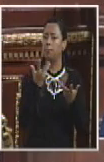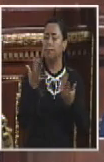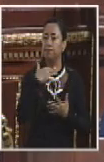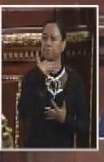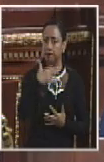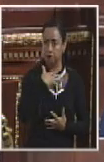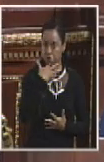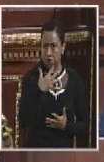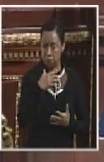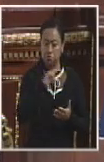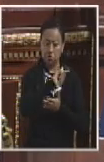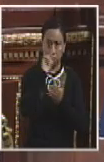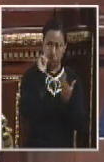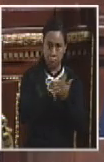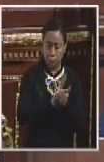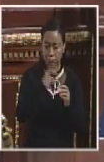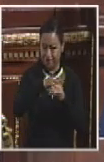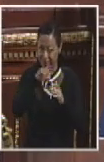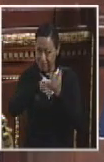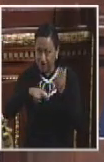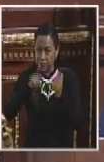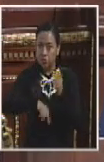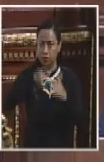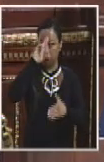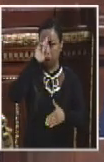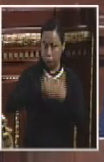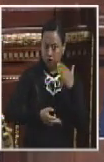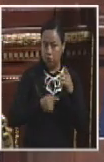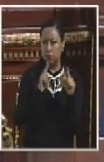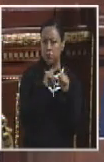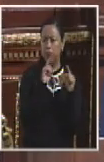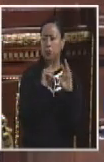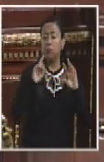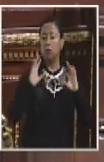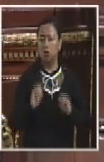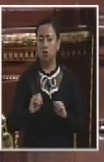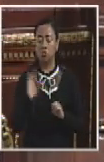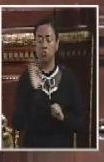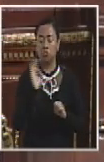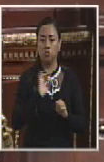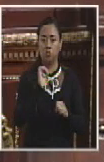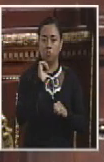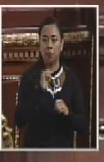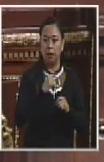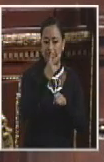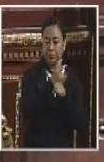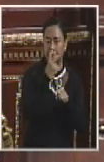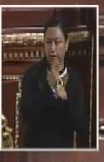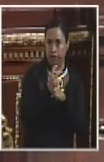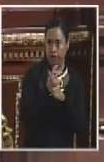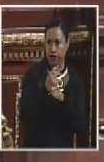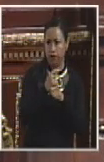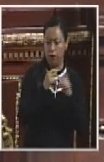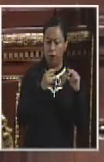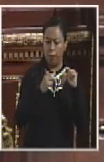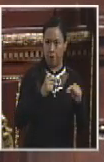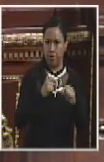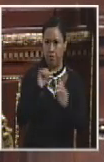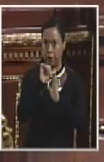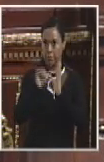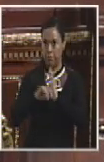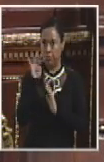delitos electorales o algunos de los delitos contenidos en el segundo párrafo del artículo 19 constitucional.